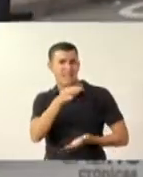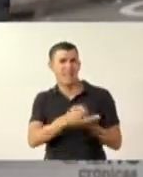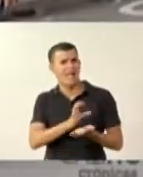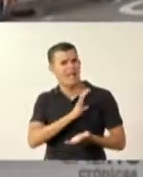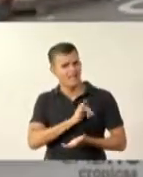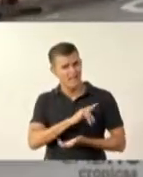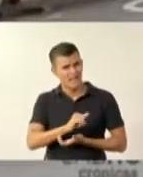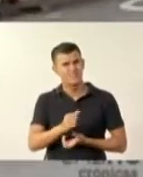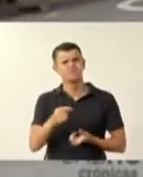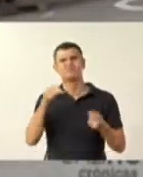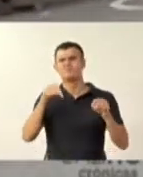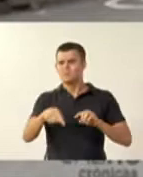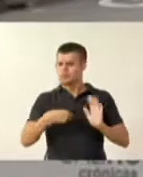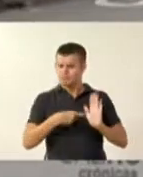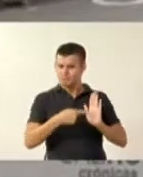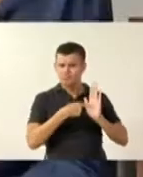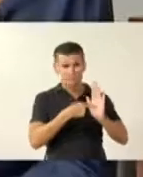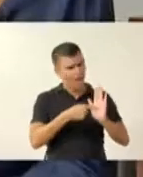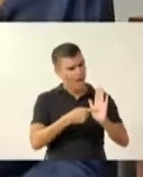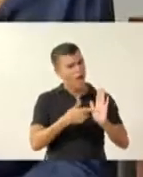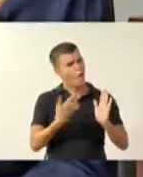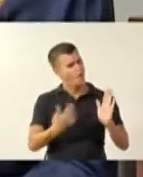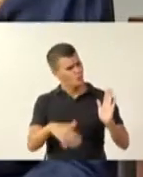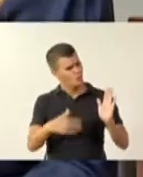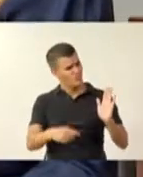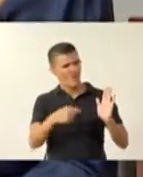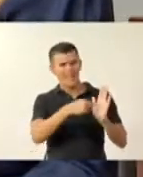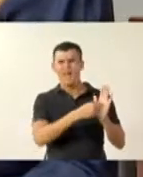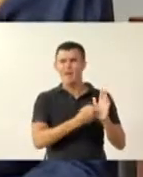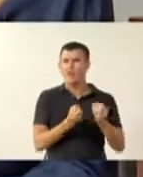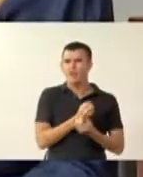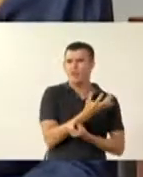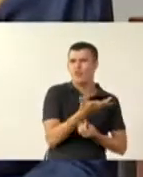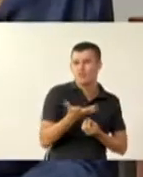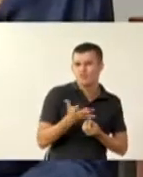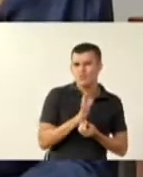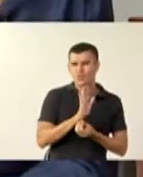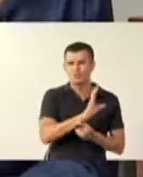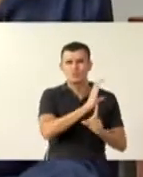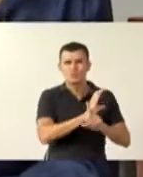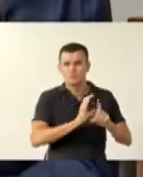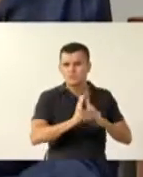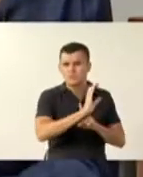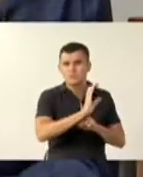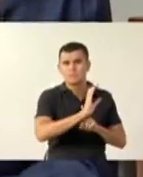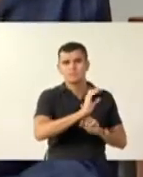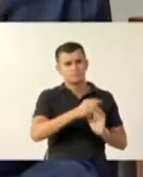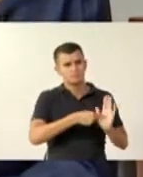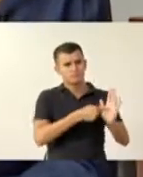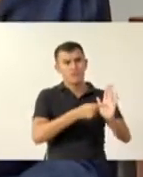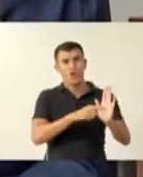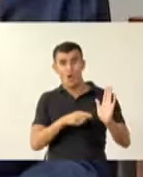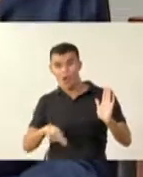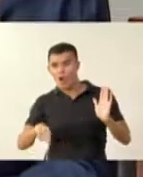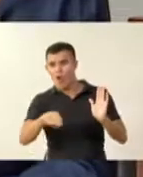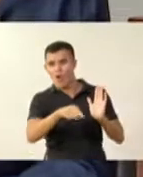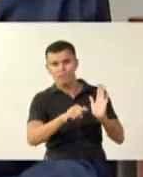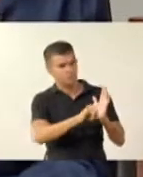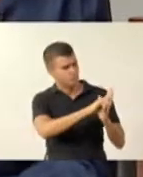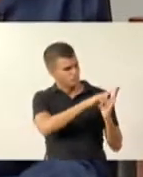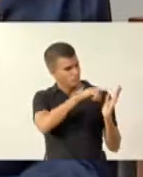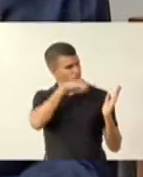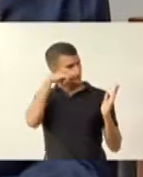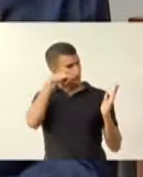Y eso se refleja precisamente en que las producciones culturales que tenemos tienen rasgos de diferentes